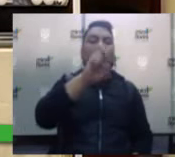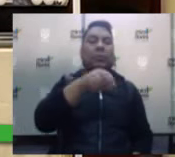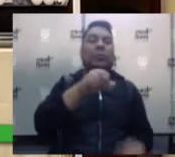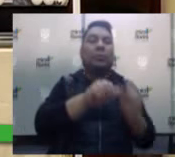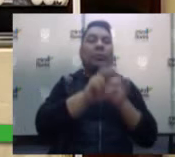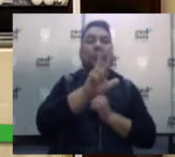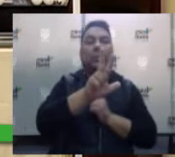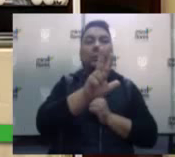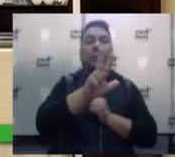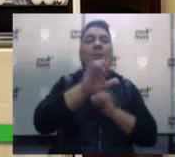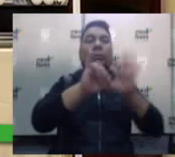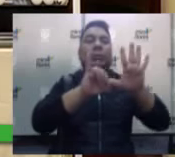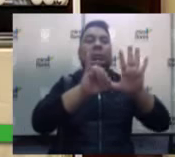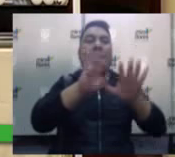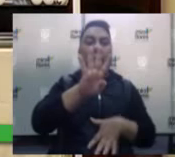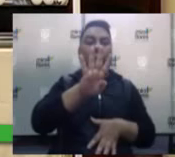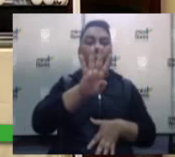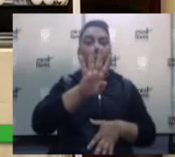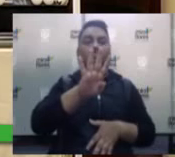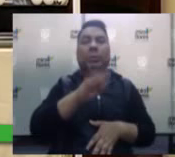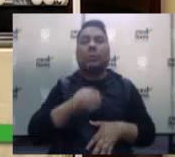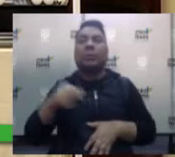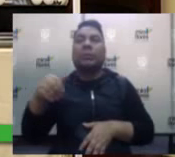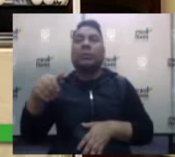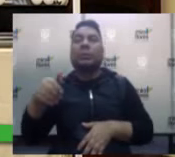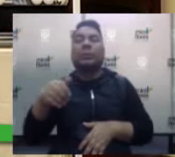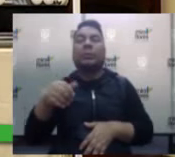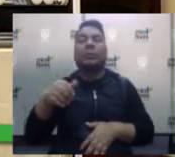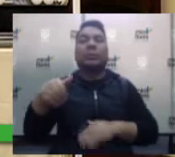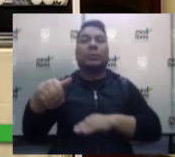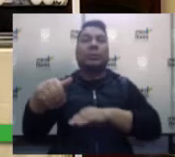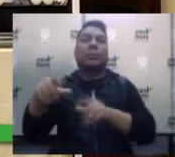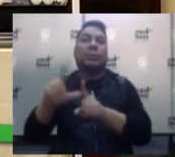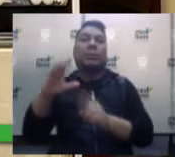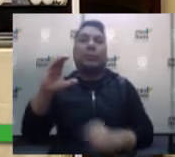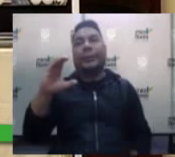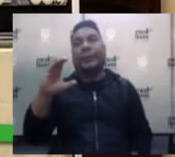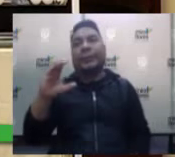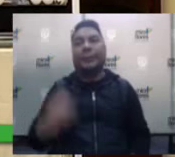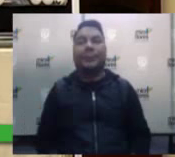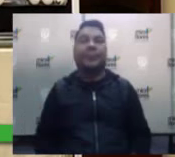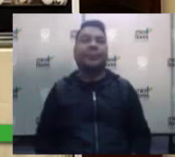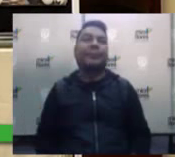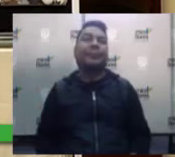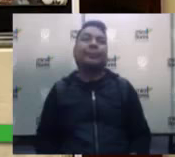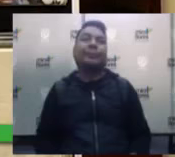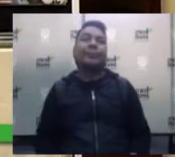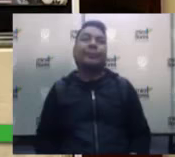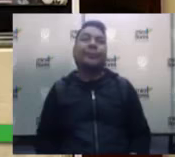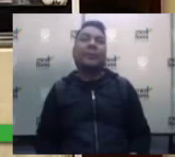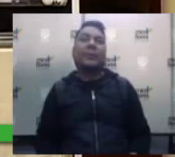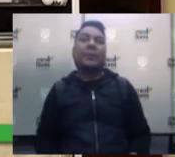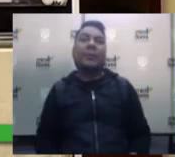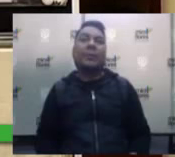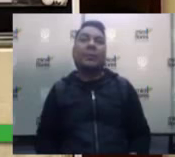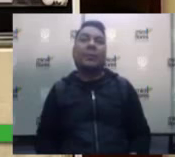3, frente al 369. C. Letra C. Avanza País, Partido de Integración